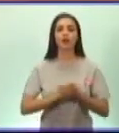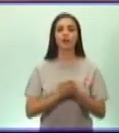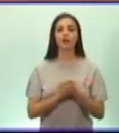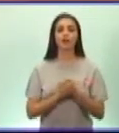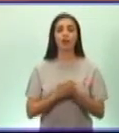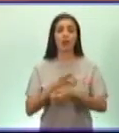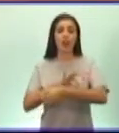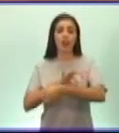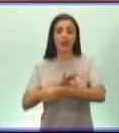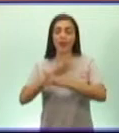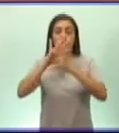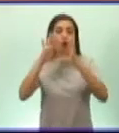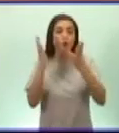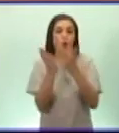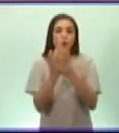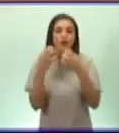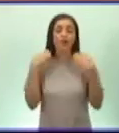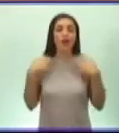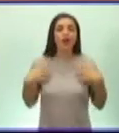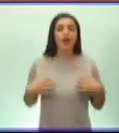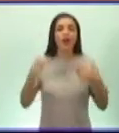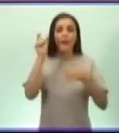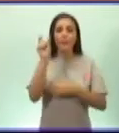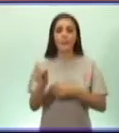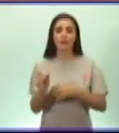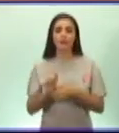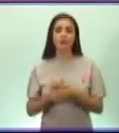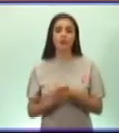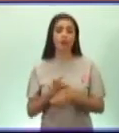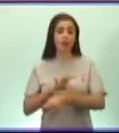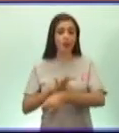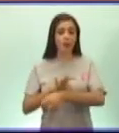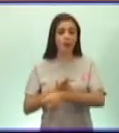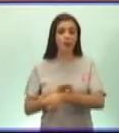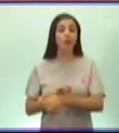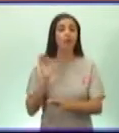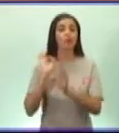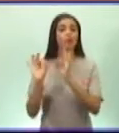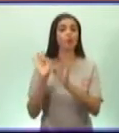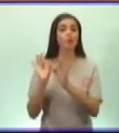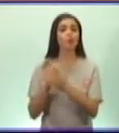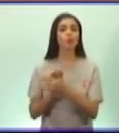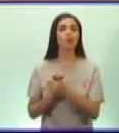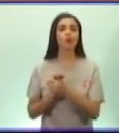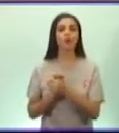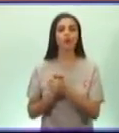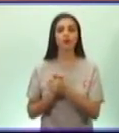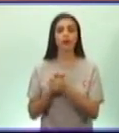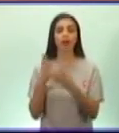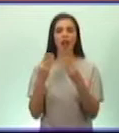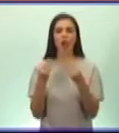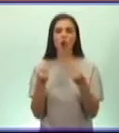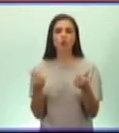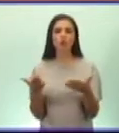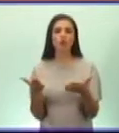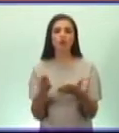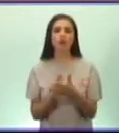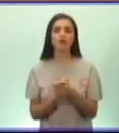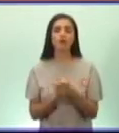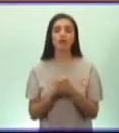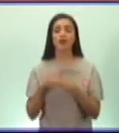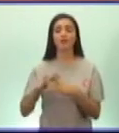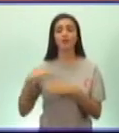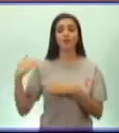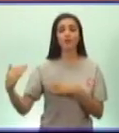el organismo. Además, la piel nos protege de las sustancias externas que pueden